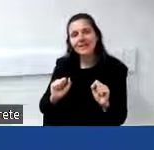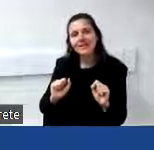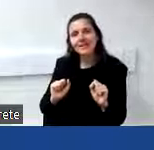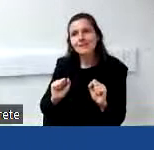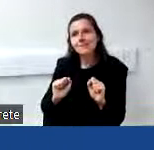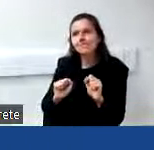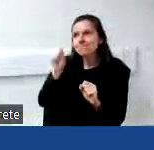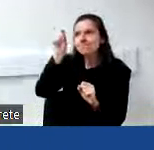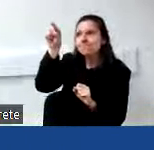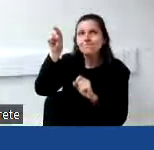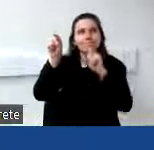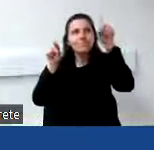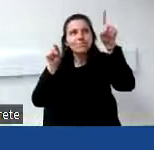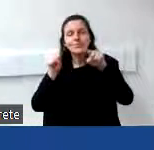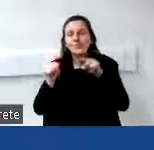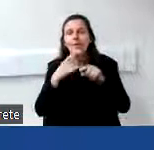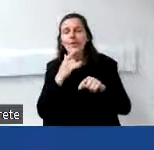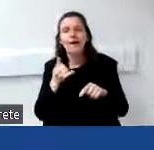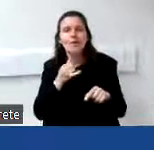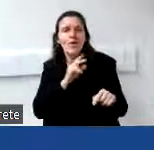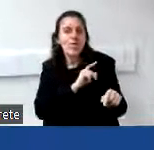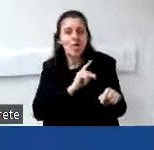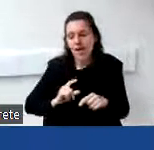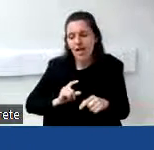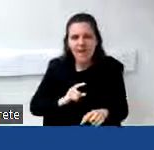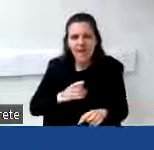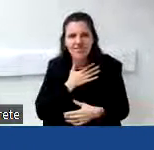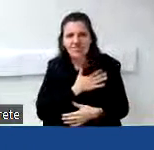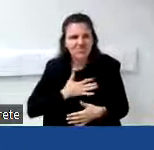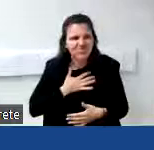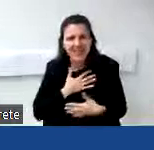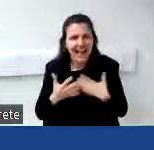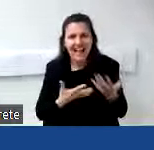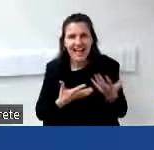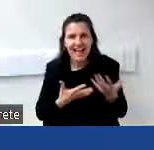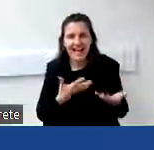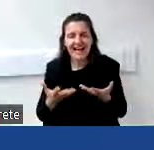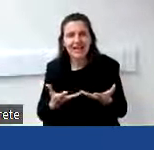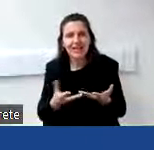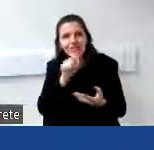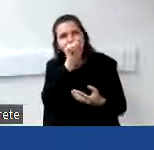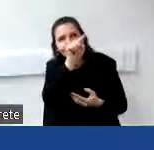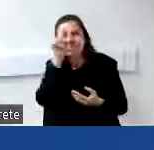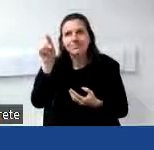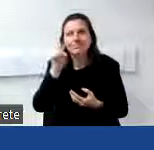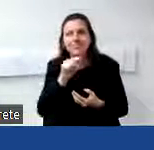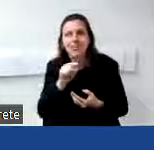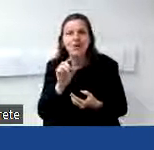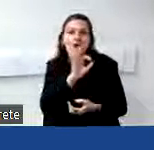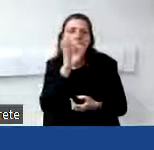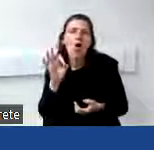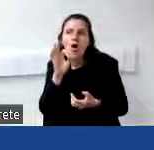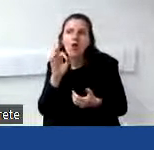señalar con el dedo qué es lo que le duele, o qué es lo que, qué actividad viene a hacer. Entonces es bien importante tener